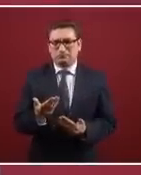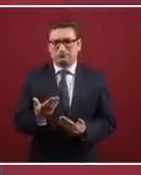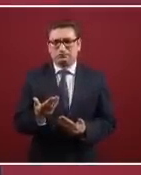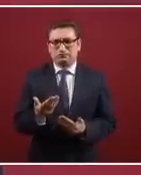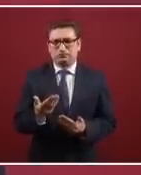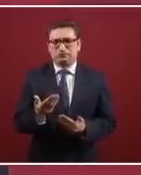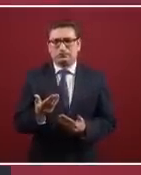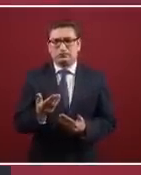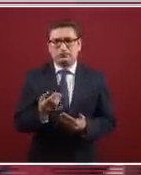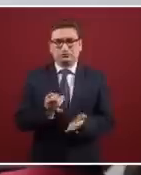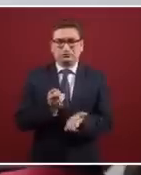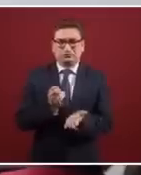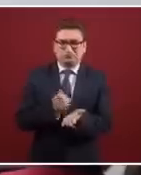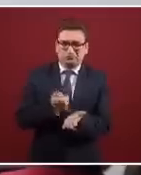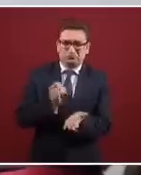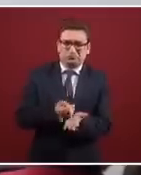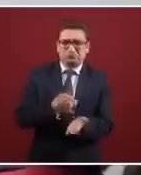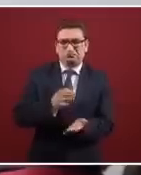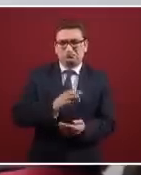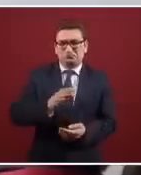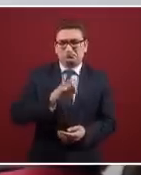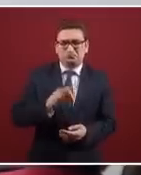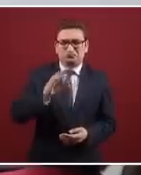por intereses